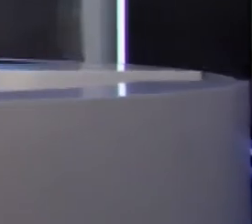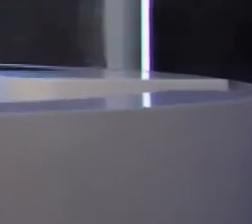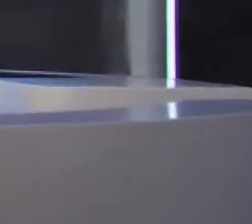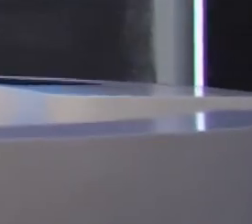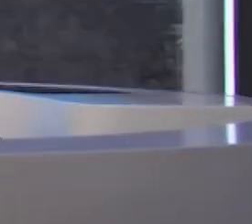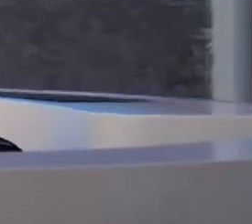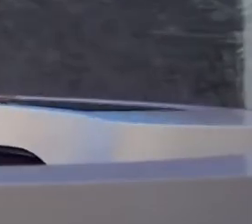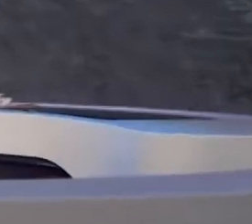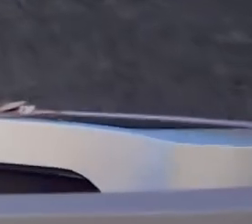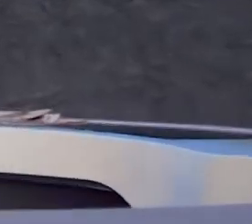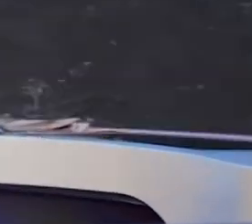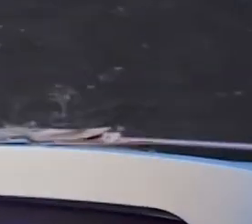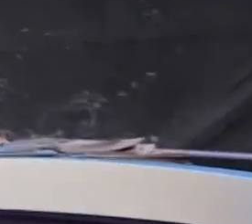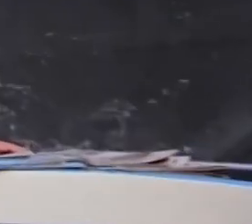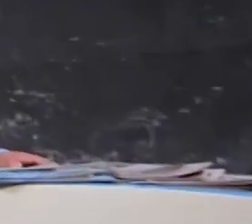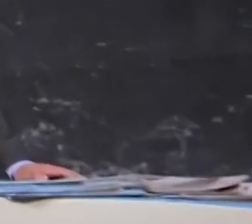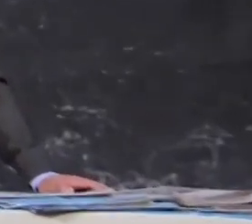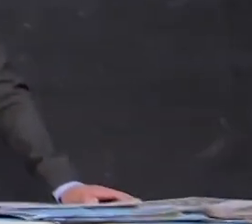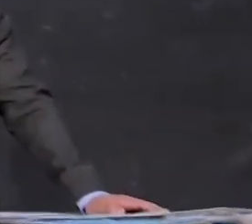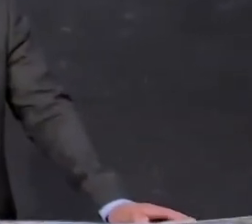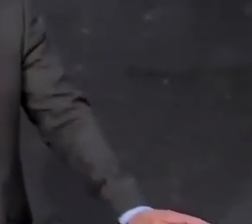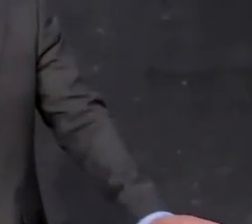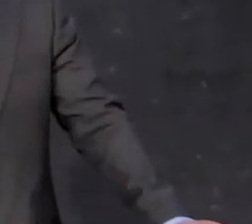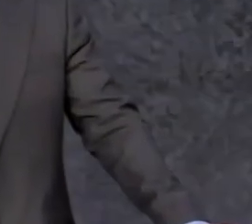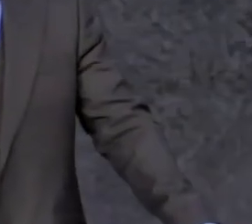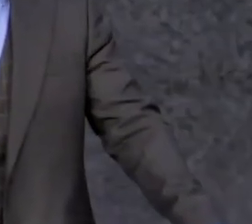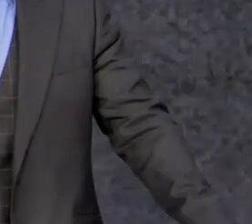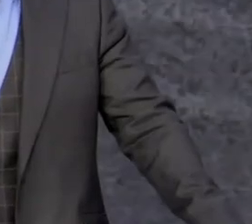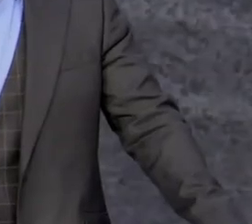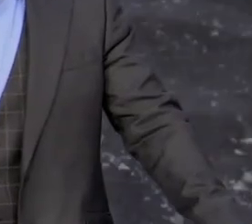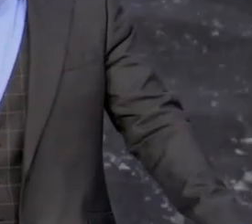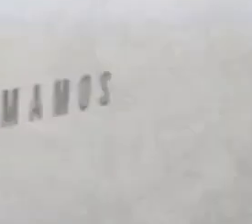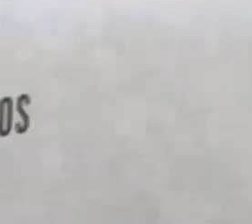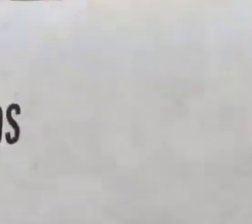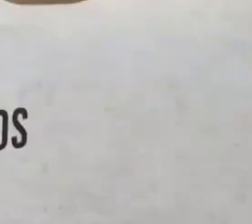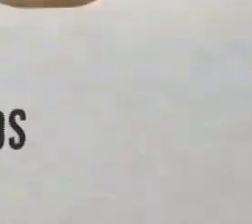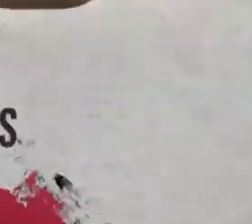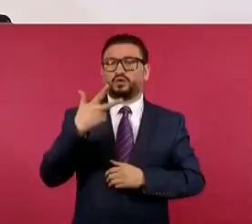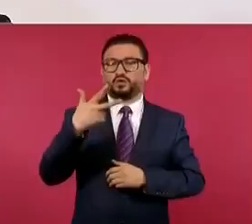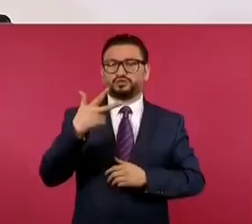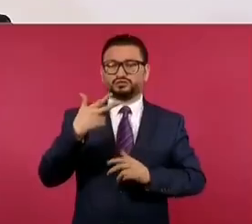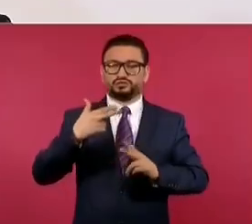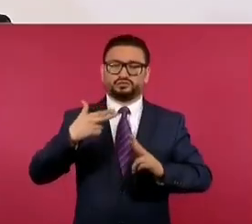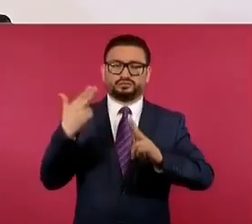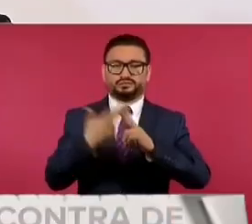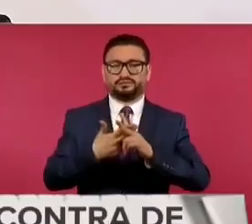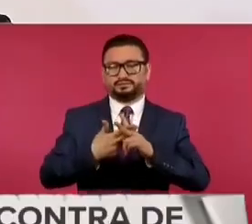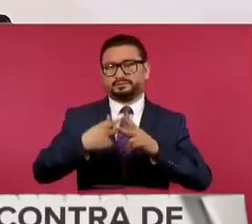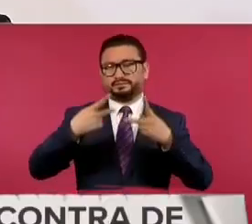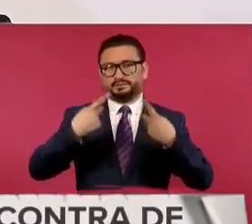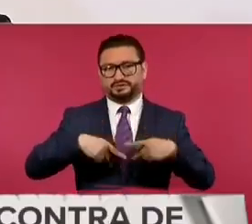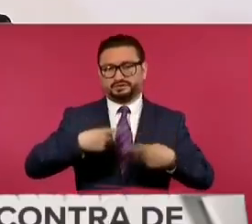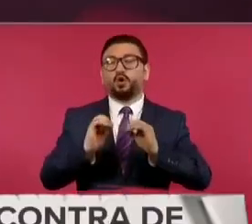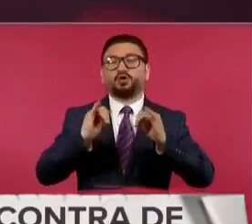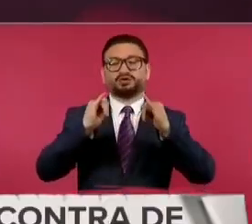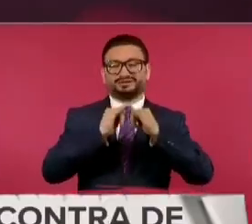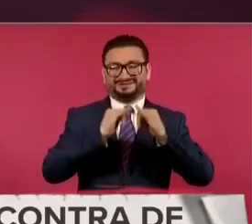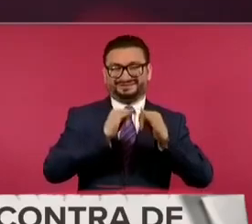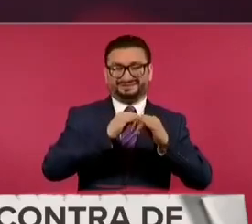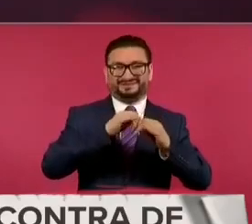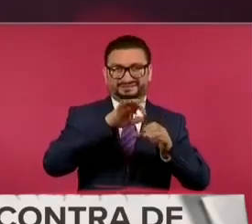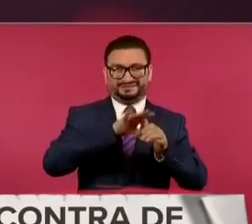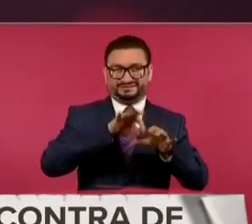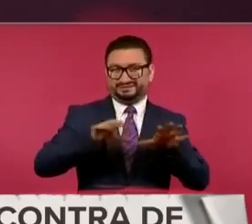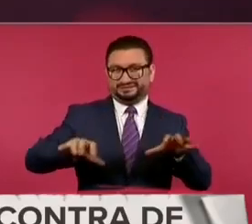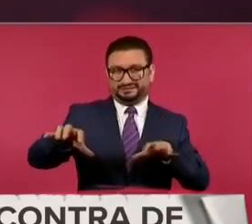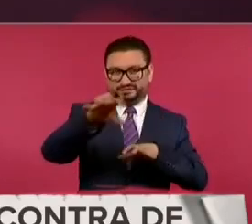La conferencia de prensa, la secretaria de Seguridad y Protección Ciudadana, Rosa Isela Rodríguez, informó que en lo que va del proceso electoral han ocurrido 22 agresiones armadas